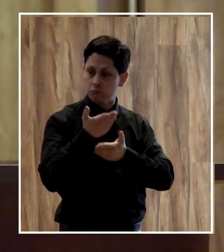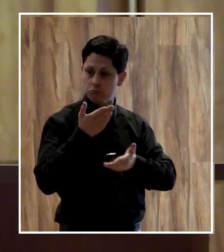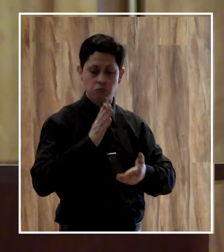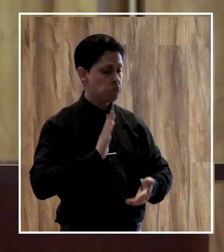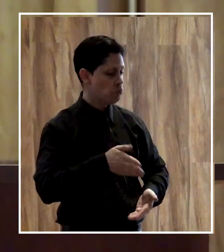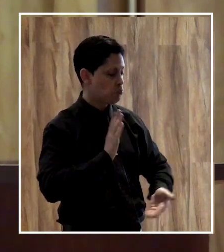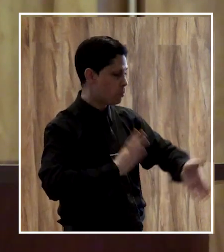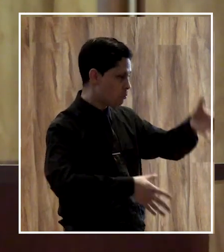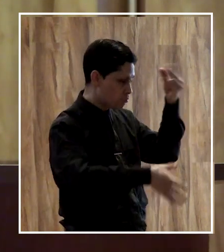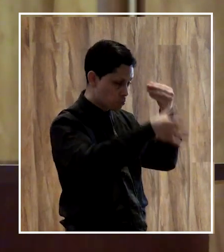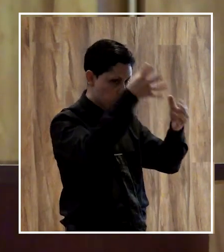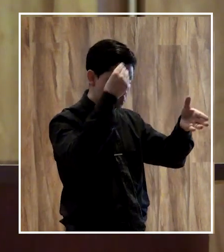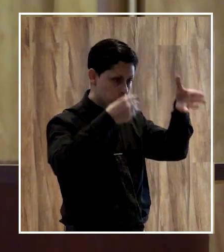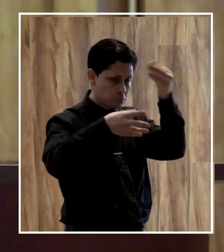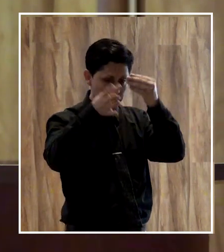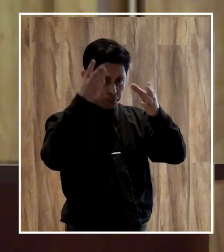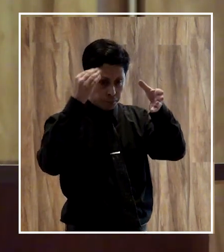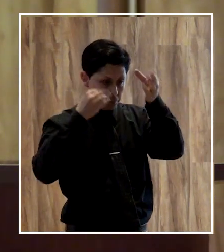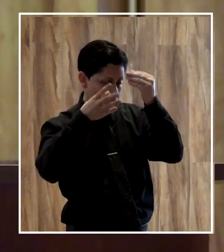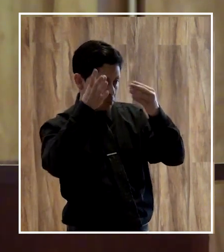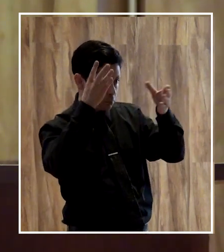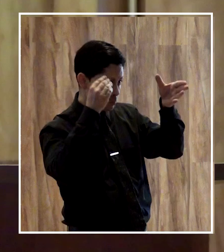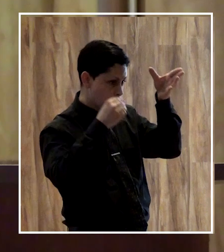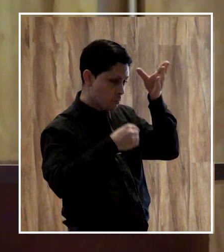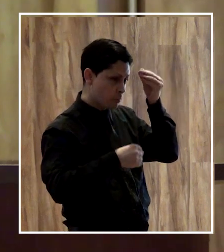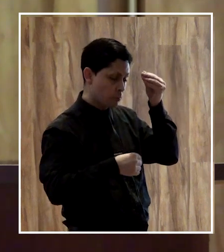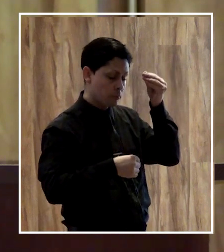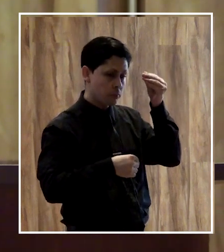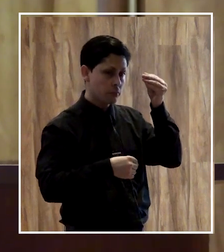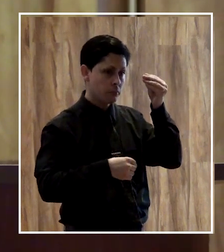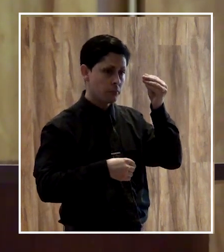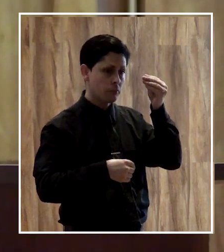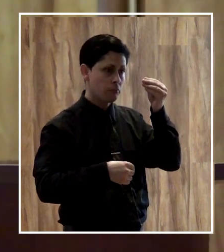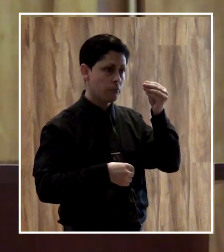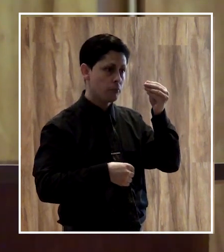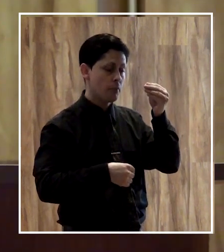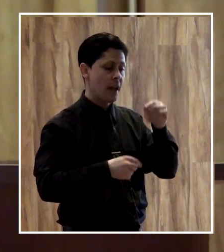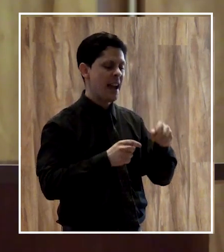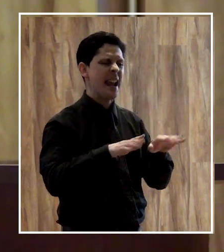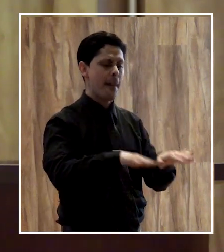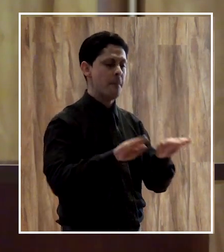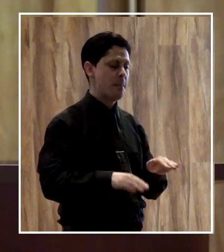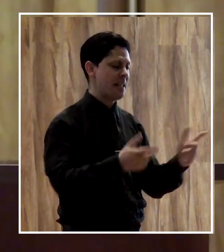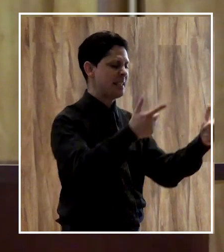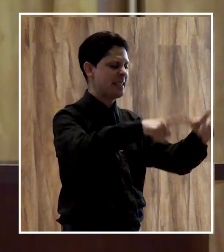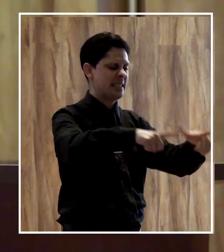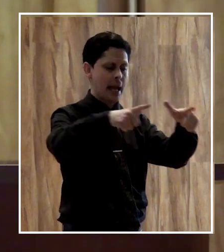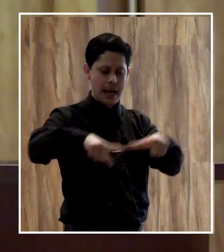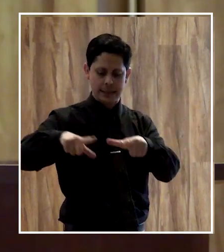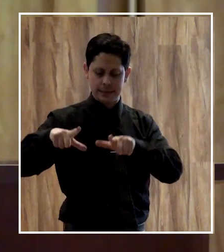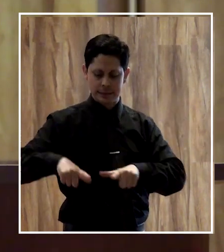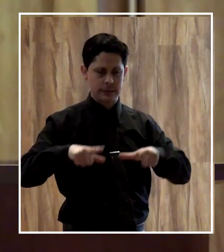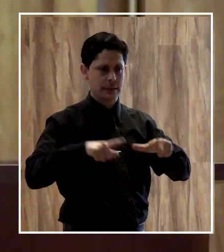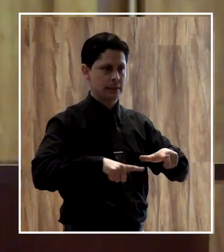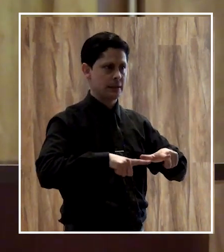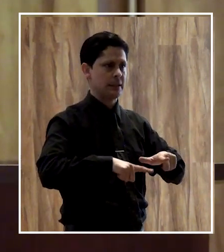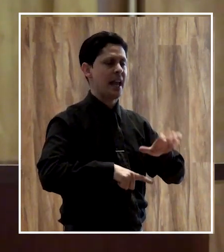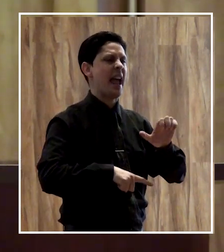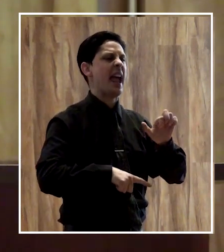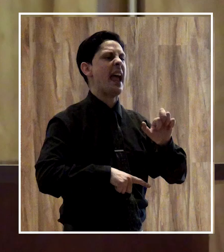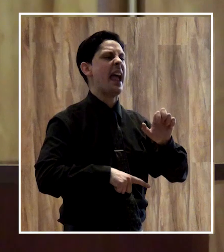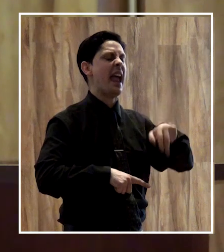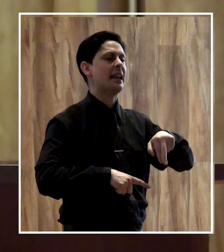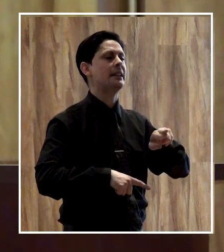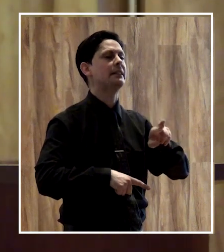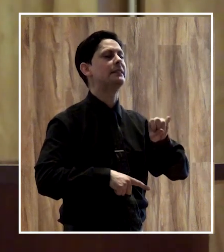aprendiendo con quienes en ese instituto, bajo la dirección de doña Irma Salas y del profesor